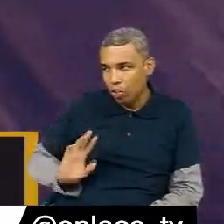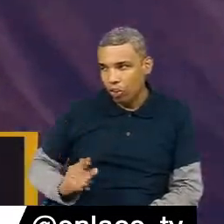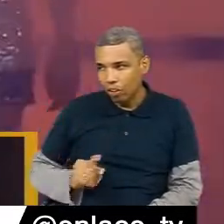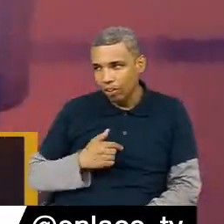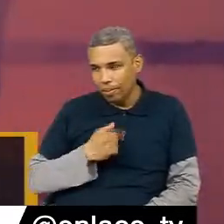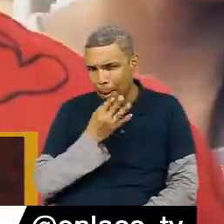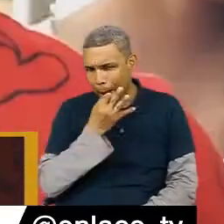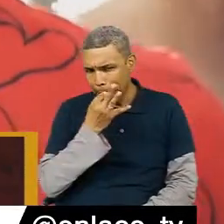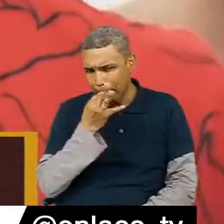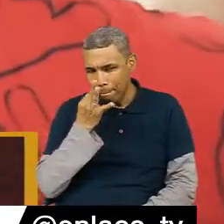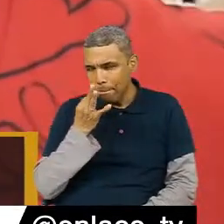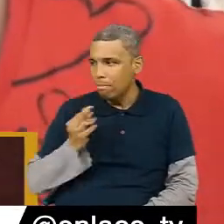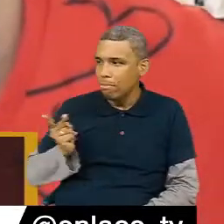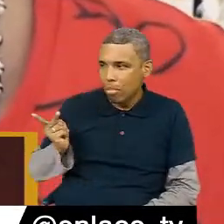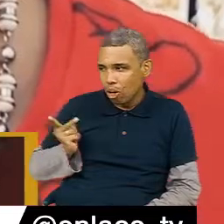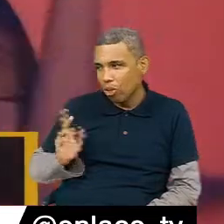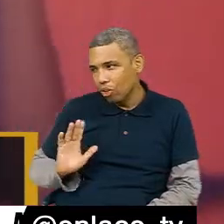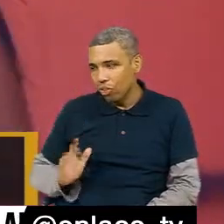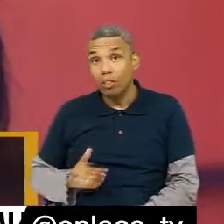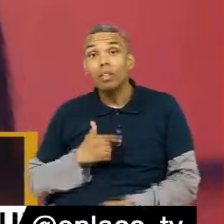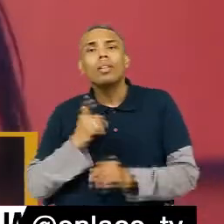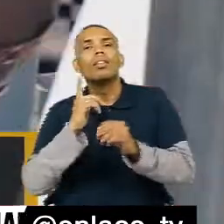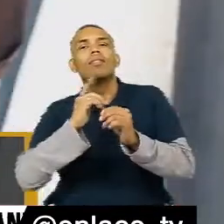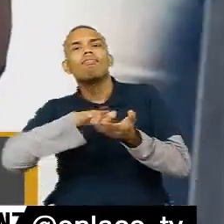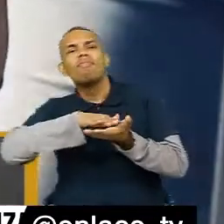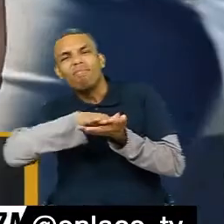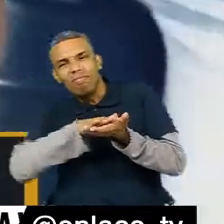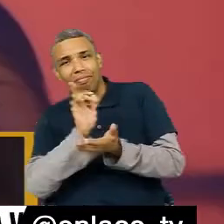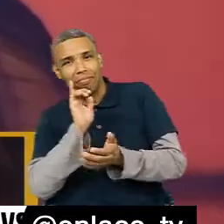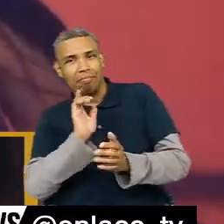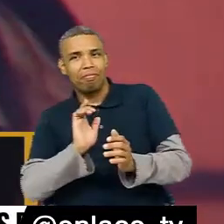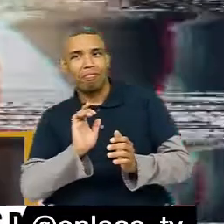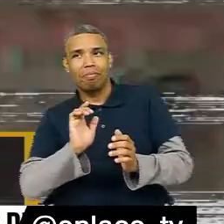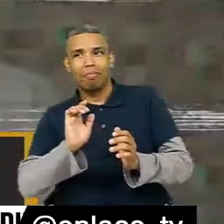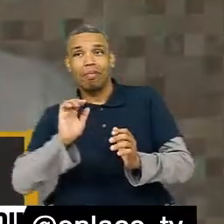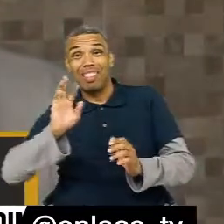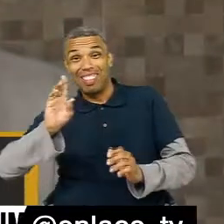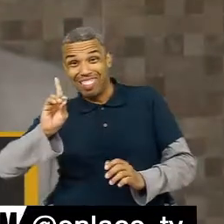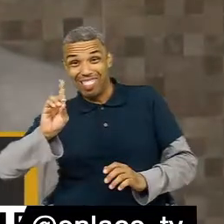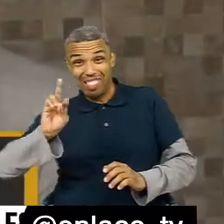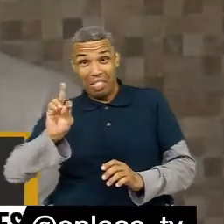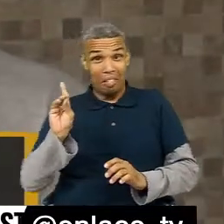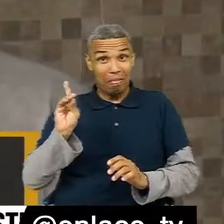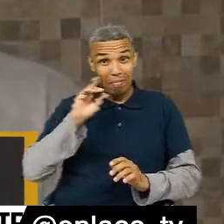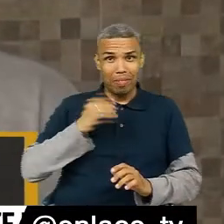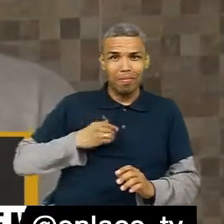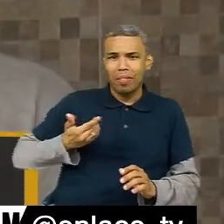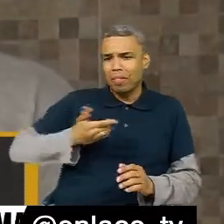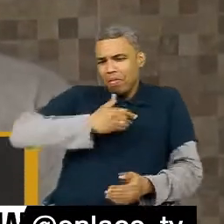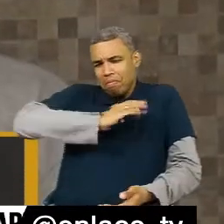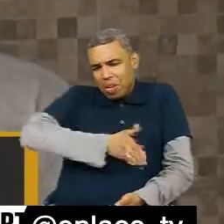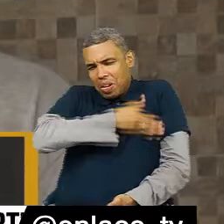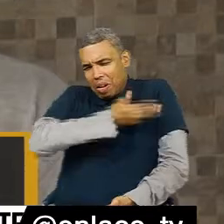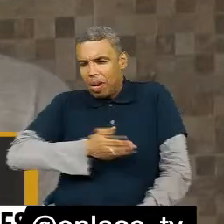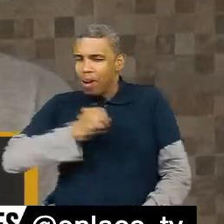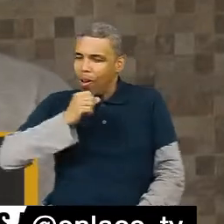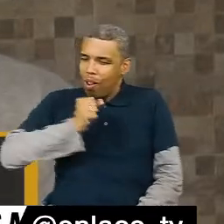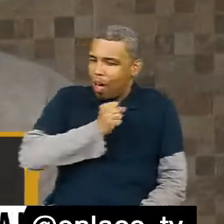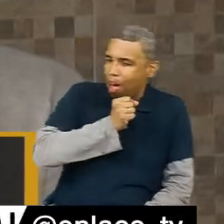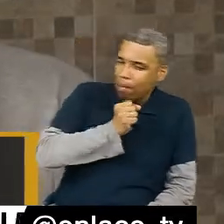Studio en Medellín, bajo la producción de Alexander DJ. Nace porque queremos que la gente se siente identificada con mi música y muchas